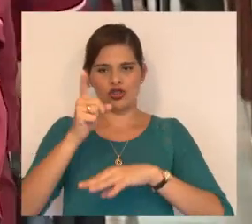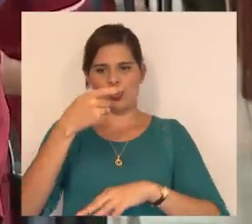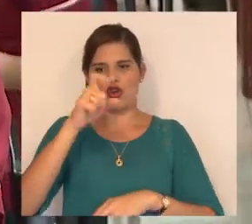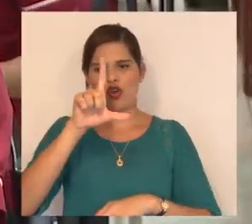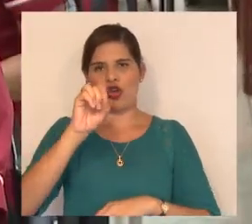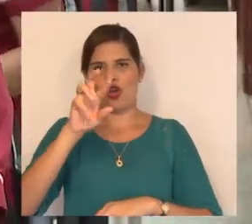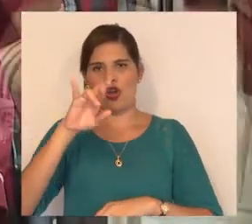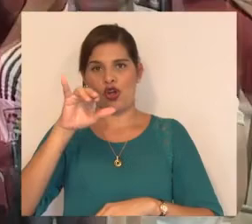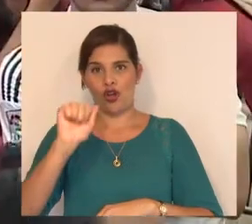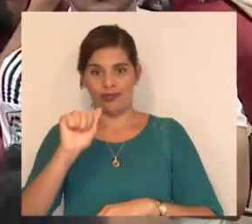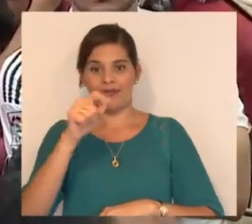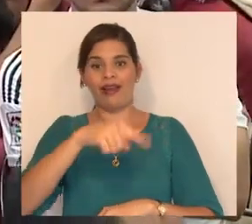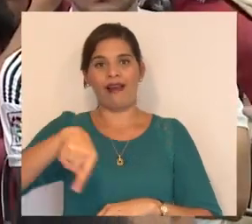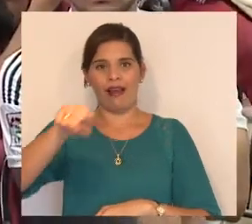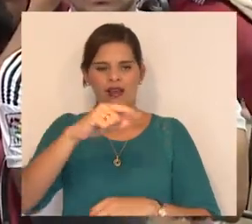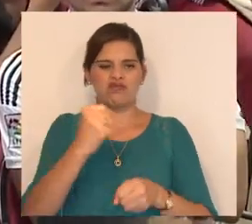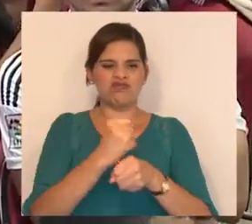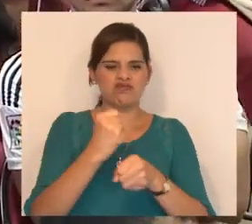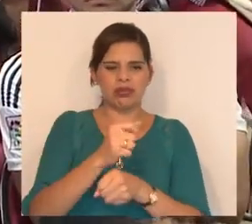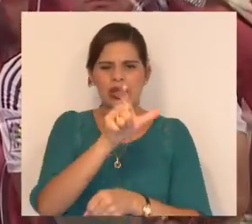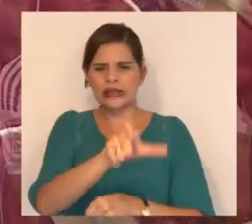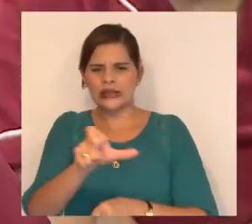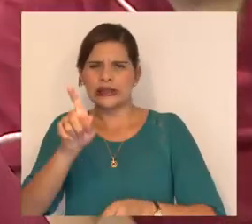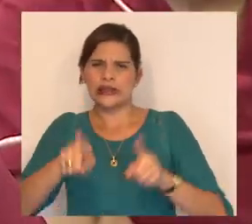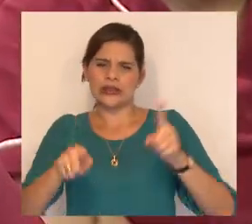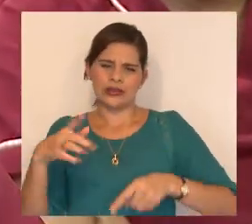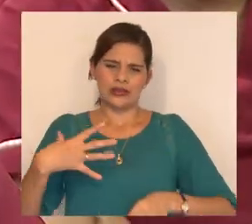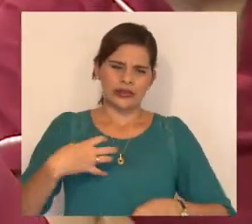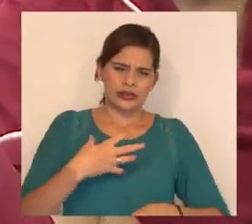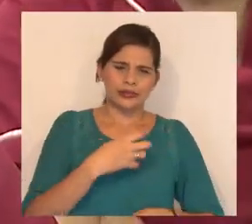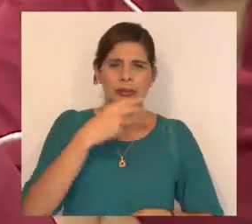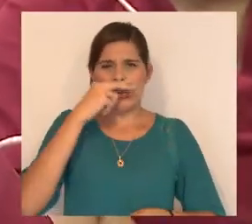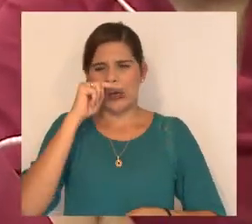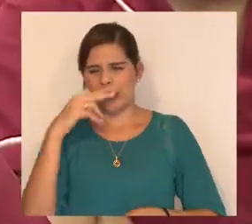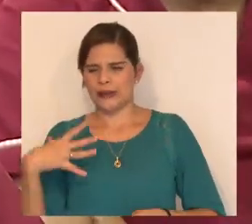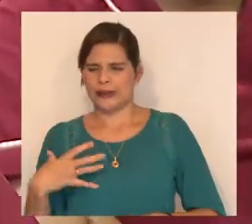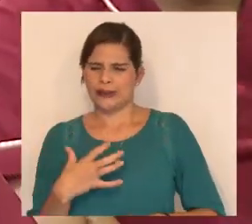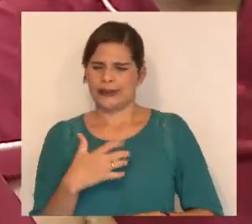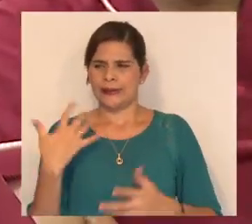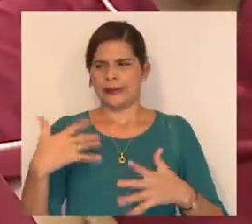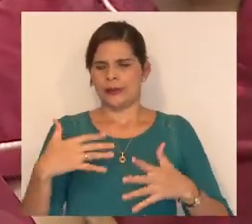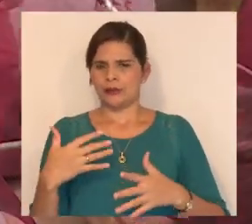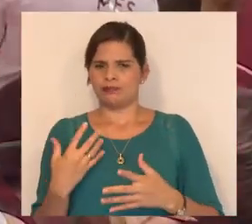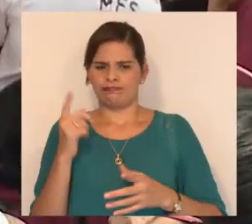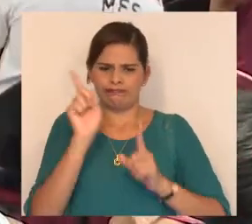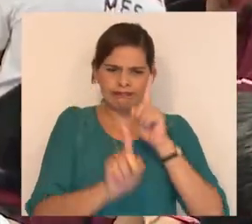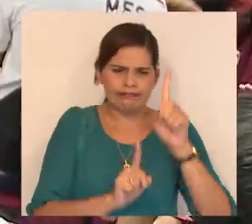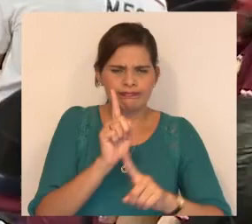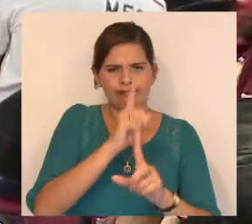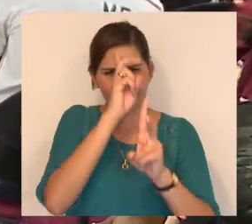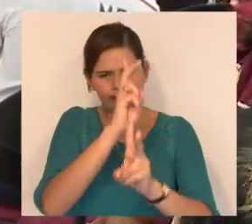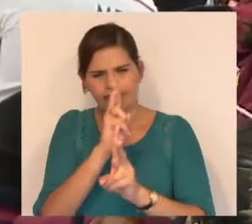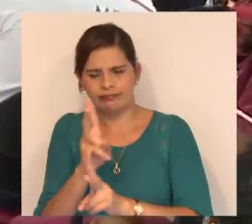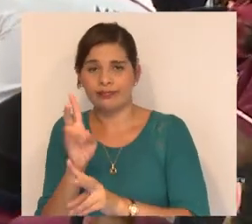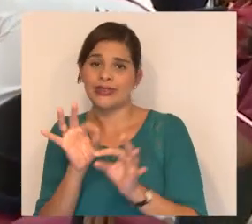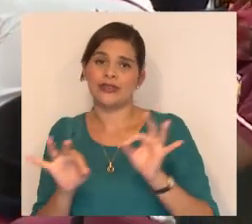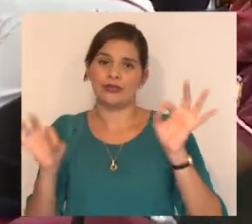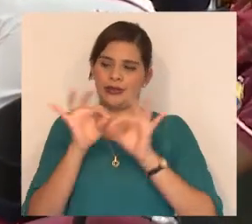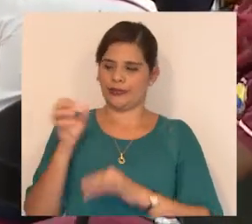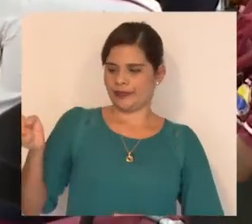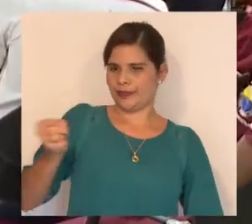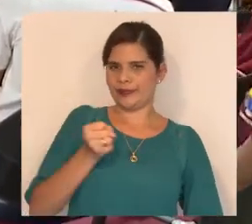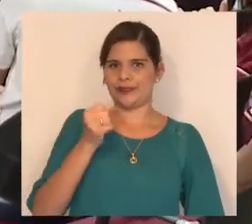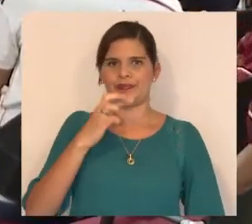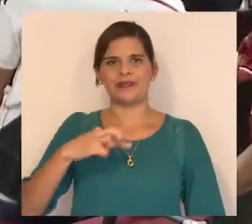especialmente aquellos que fueron destinados a la Fundación Gloria La Torre, donde trabajaron con niños y personas con cáncer. En este escenario,